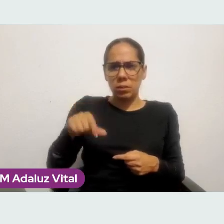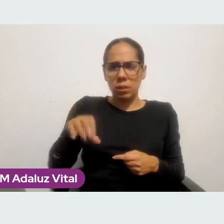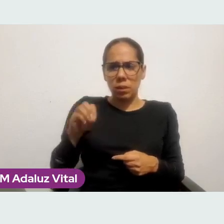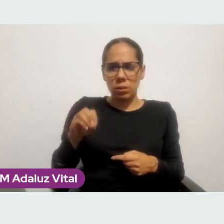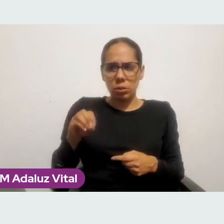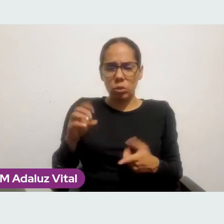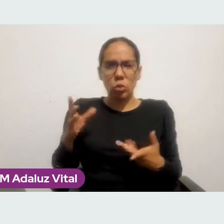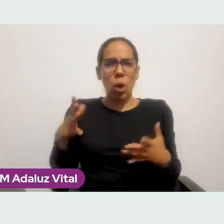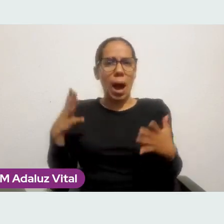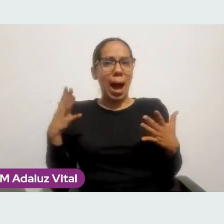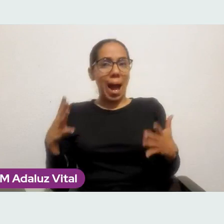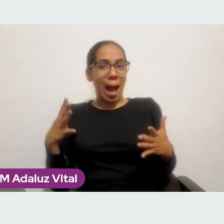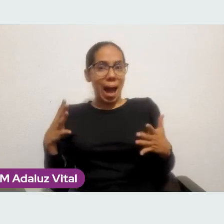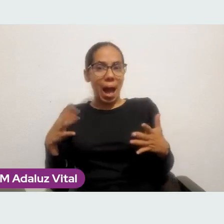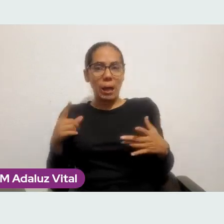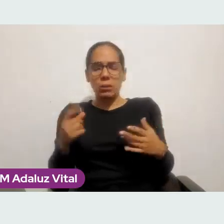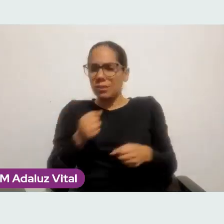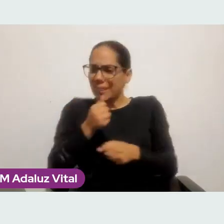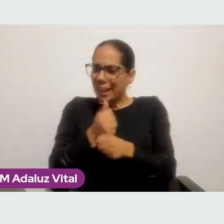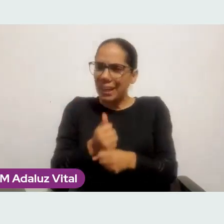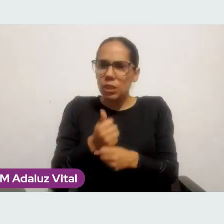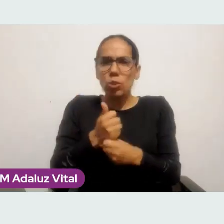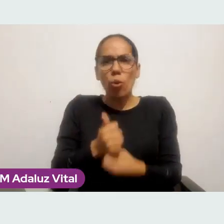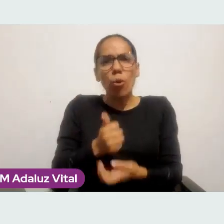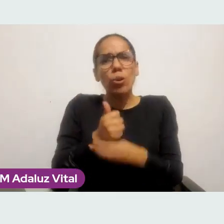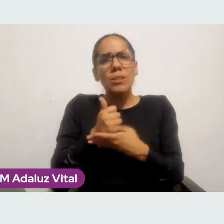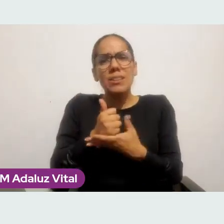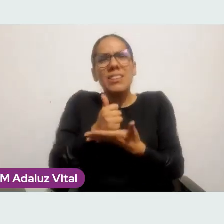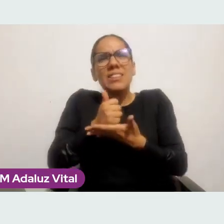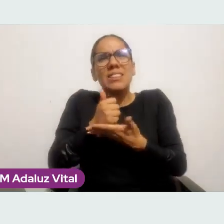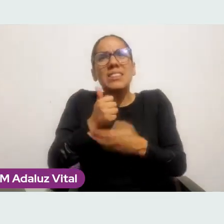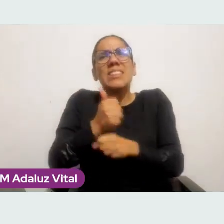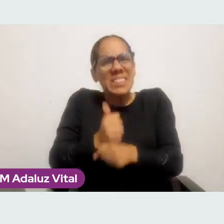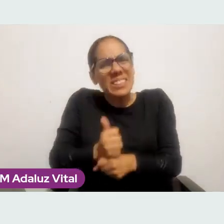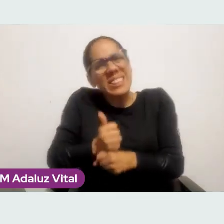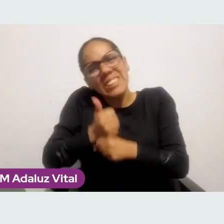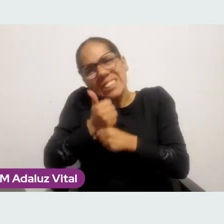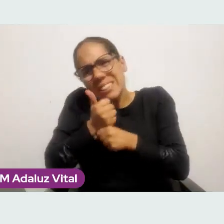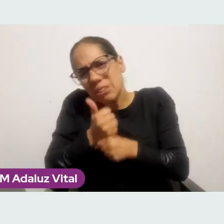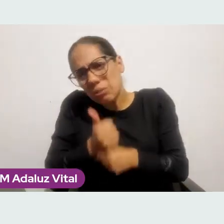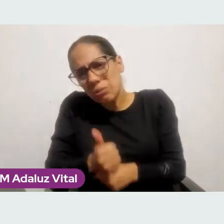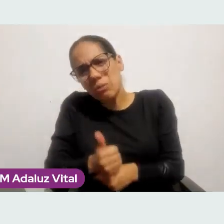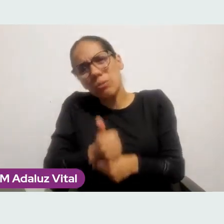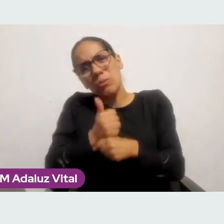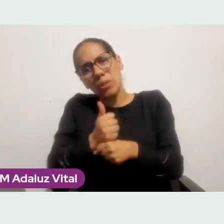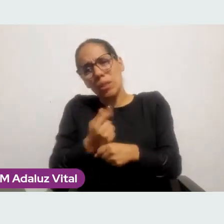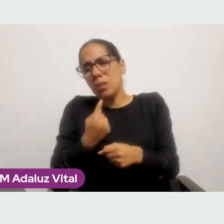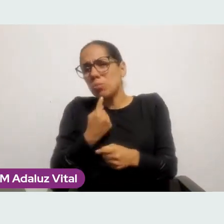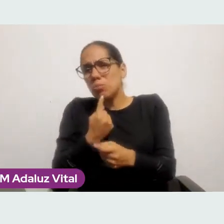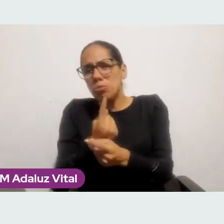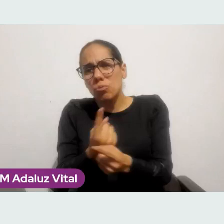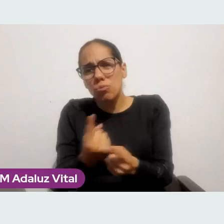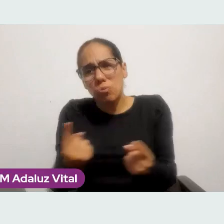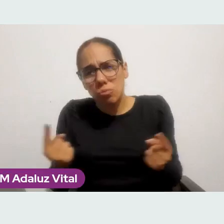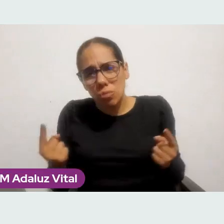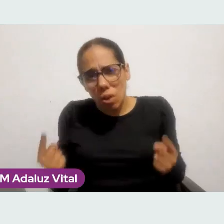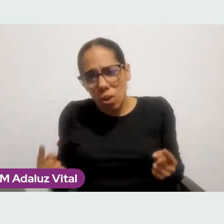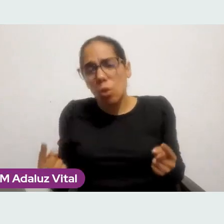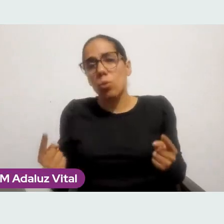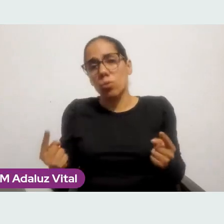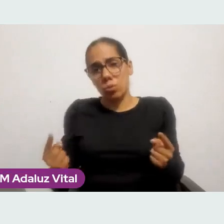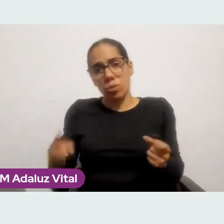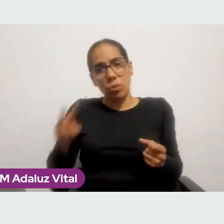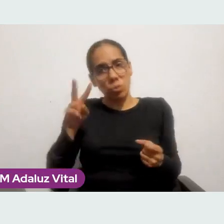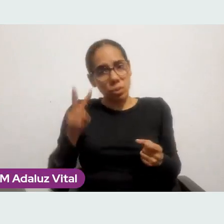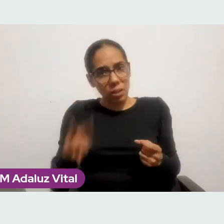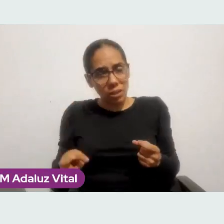del por qué y para qué tenemos a nuestros hijos, que insisto, es la parte fundamental en la infancia